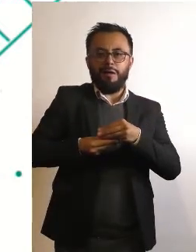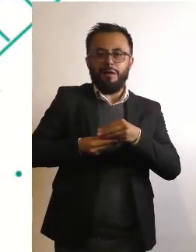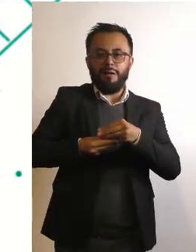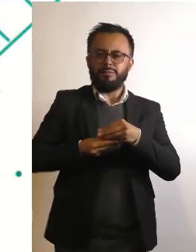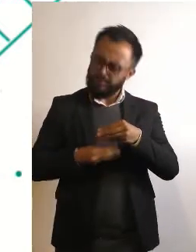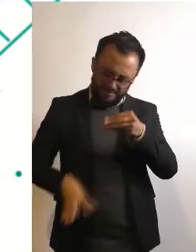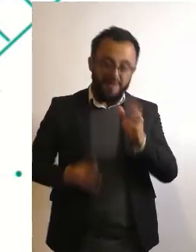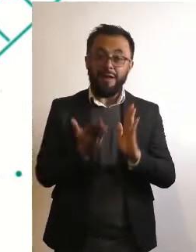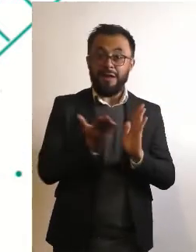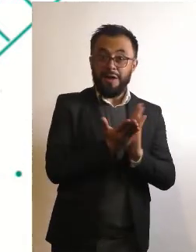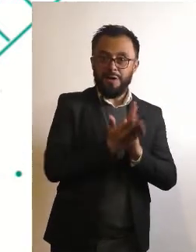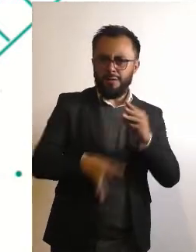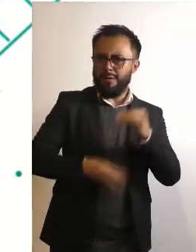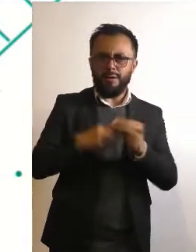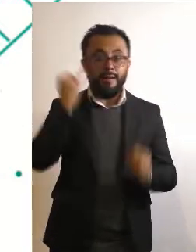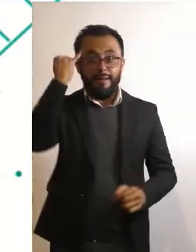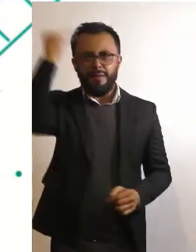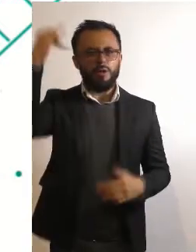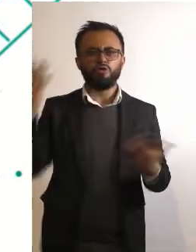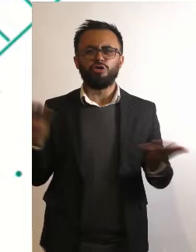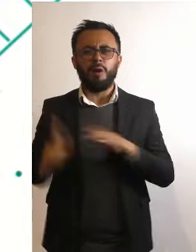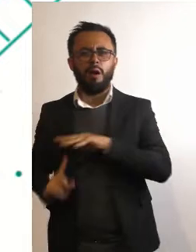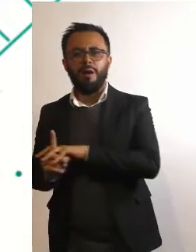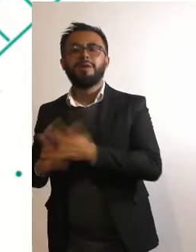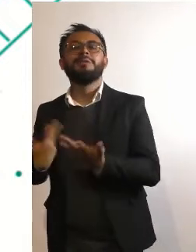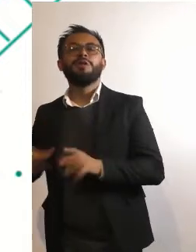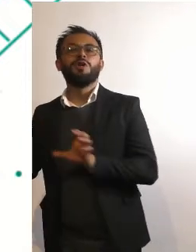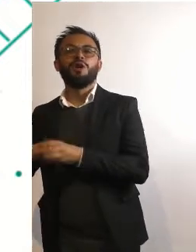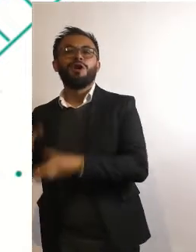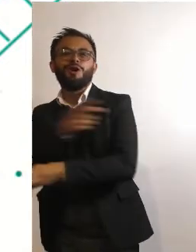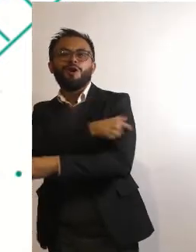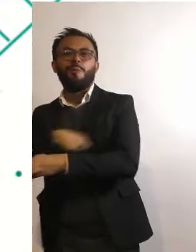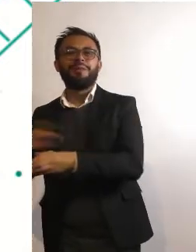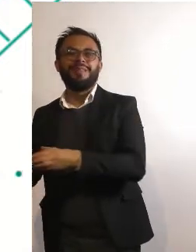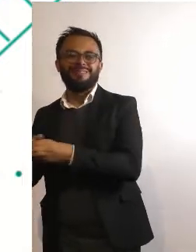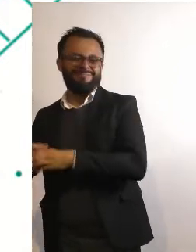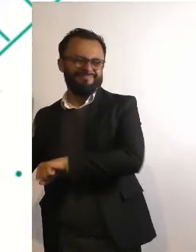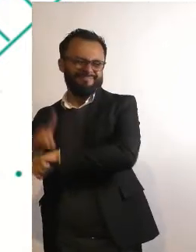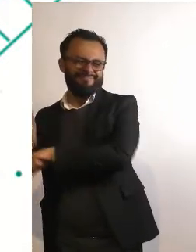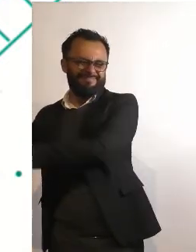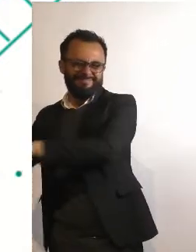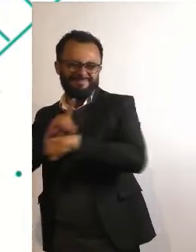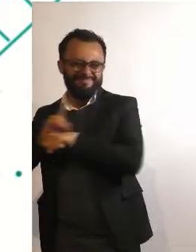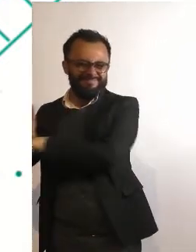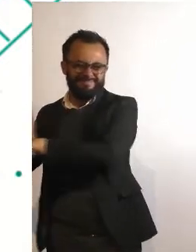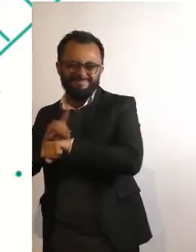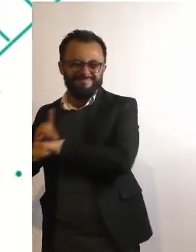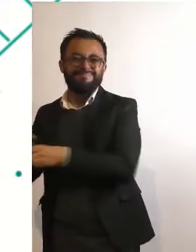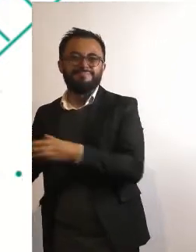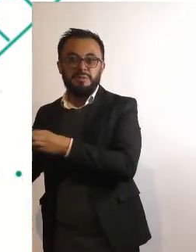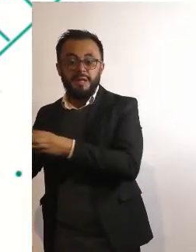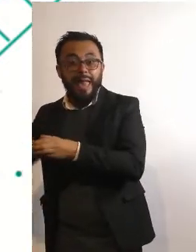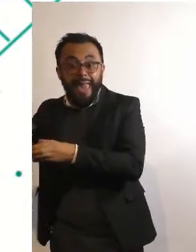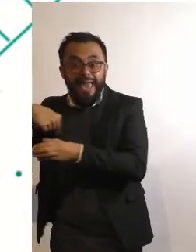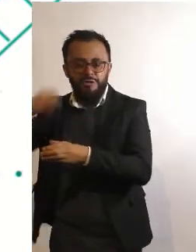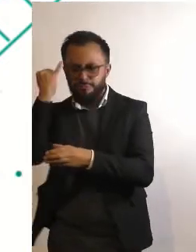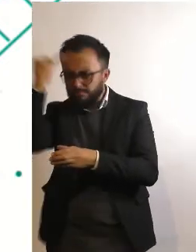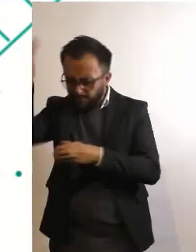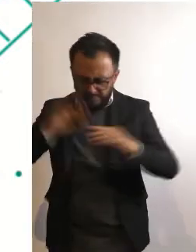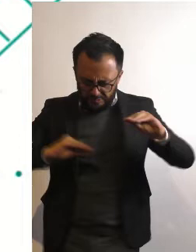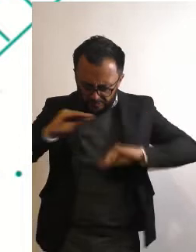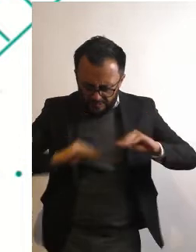su comité de decanos, y es así como ellos han estructurado diferentes alternativas de flexibilidad